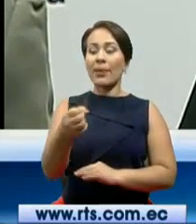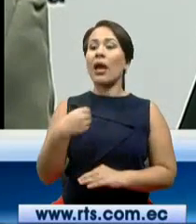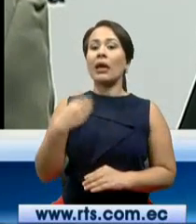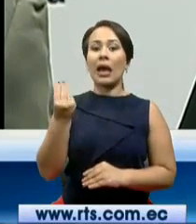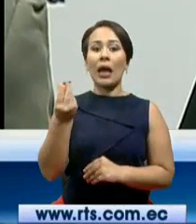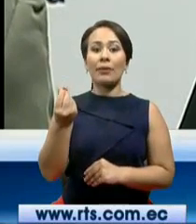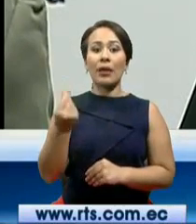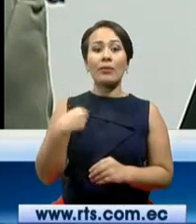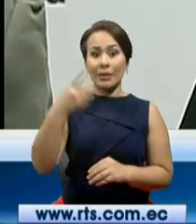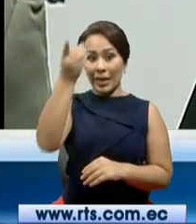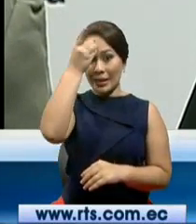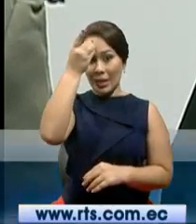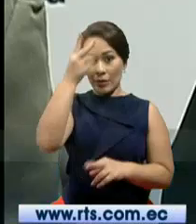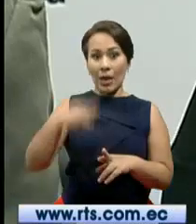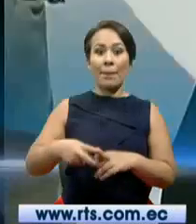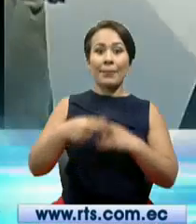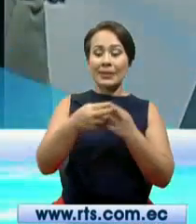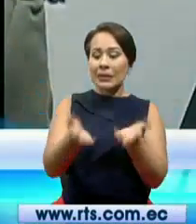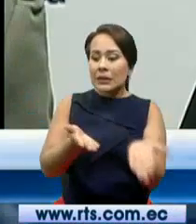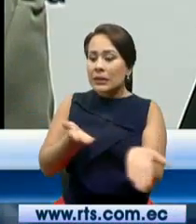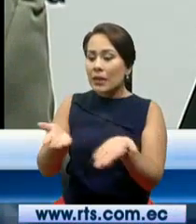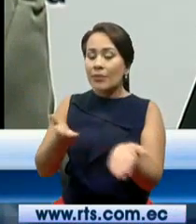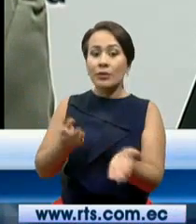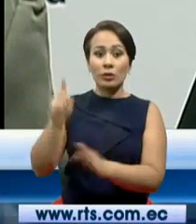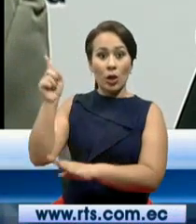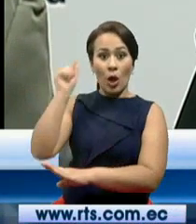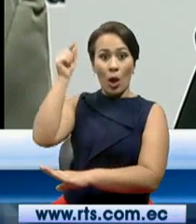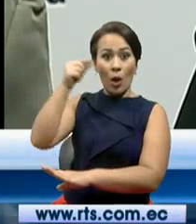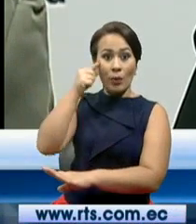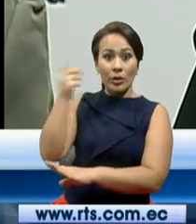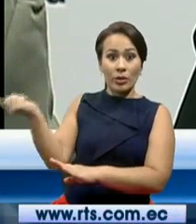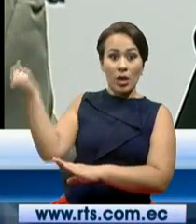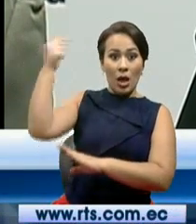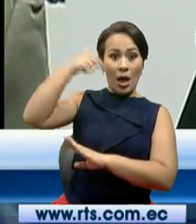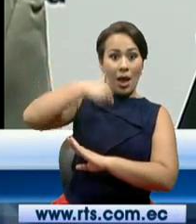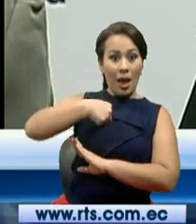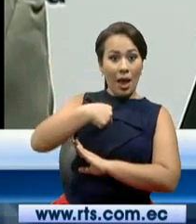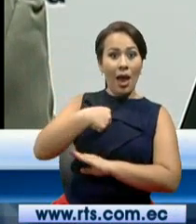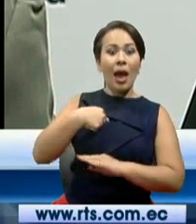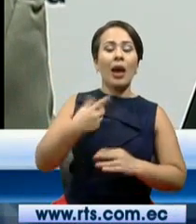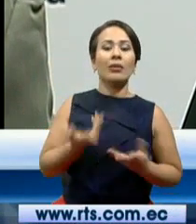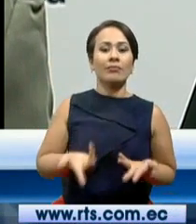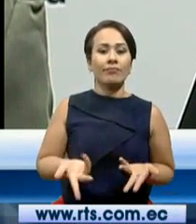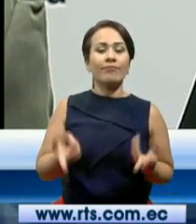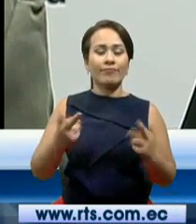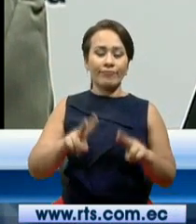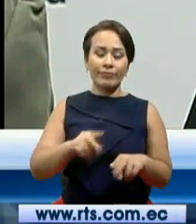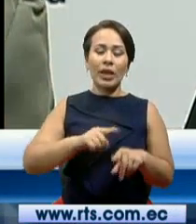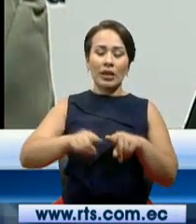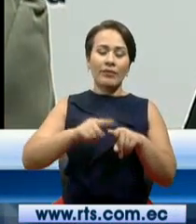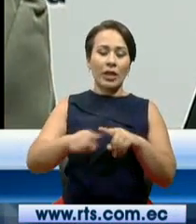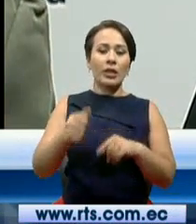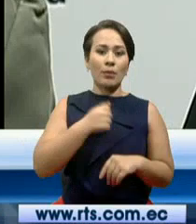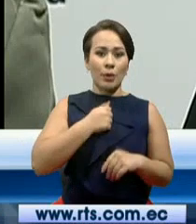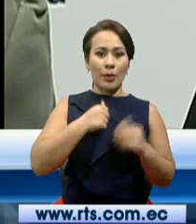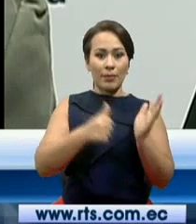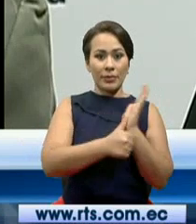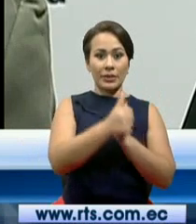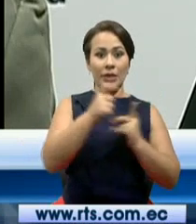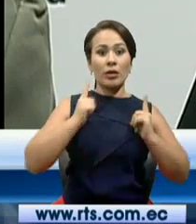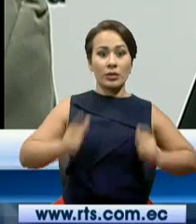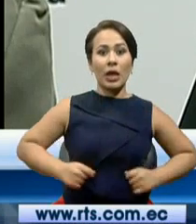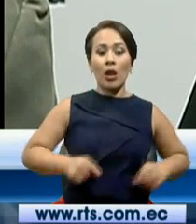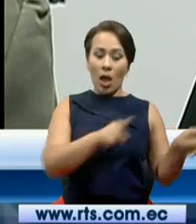montos por la prestación de servicios que realiza Solca a los pacientes derivados por parte del Ministerio de Salud